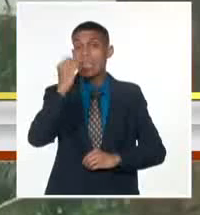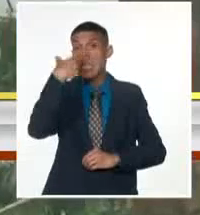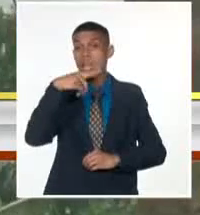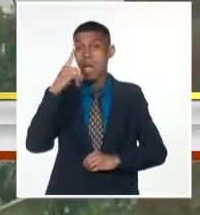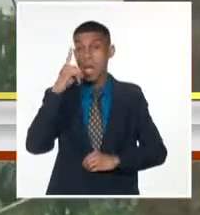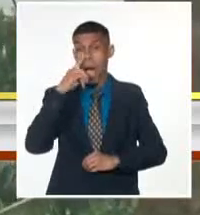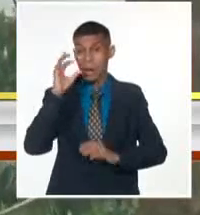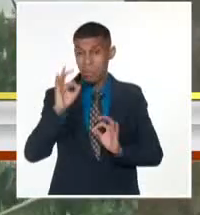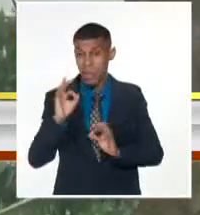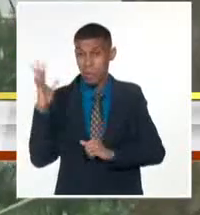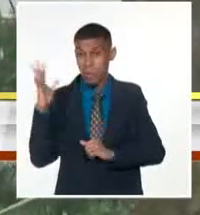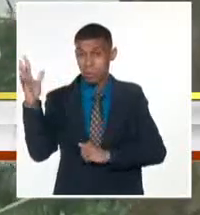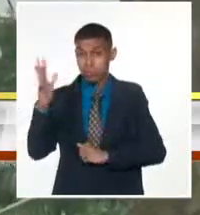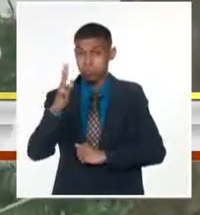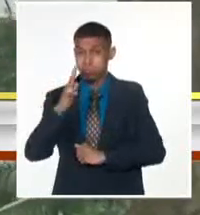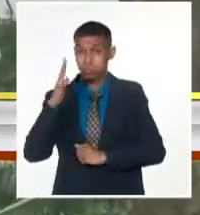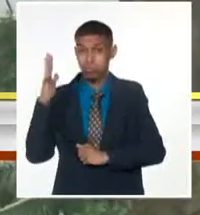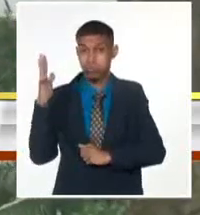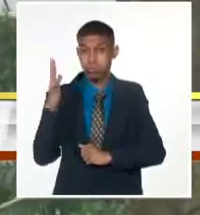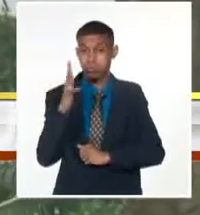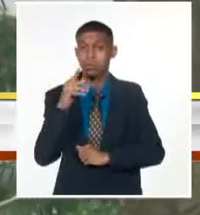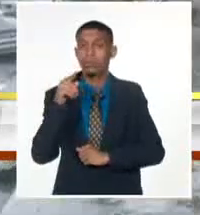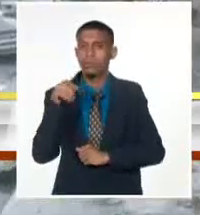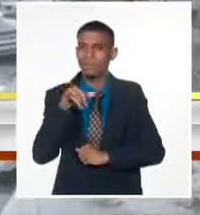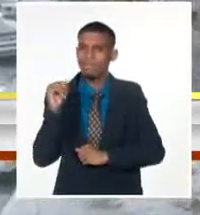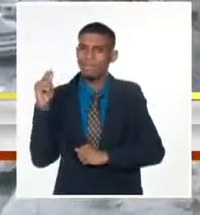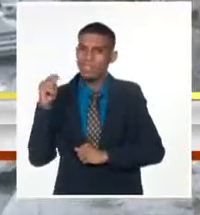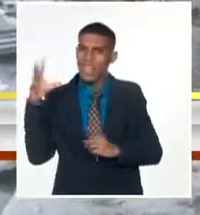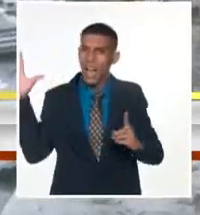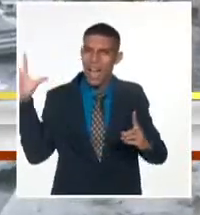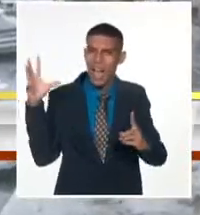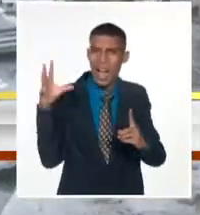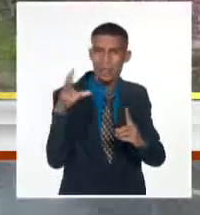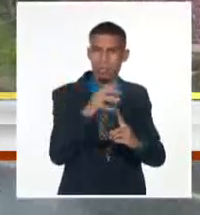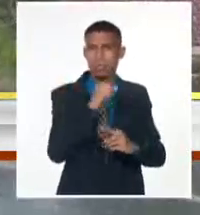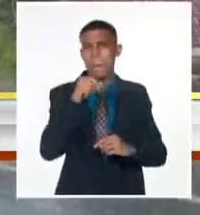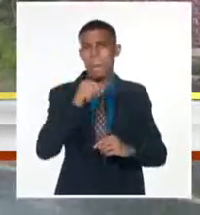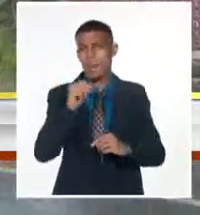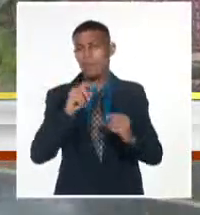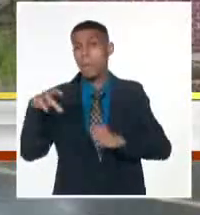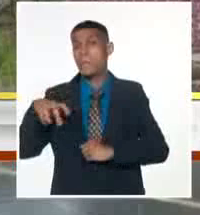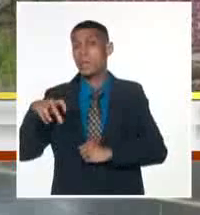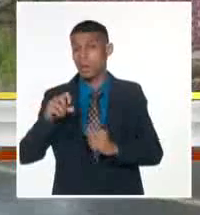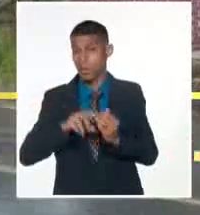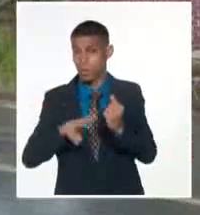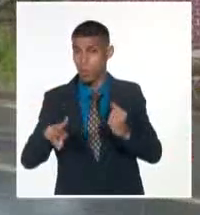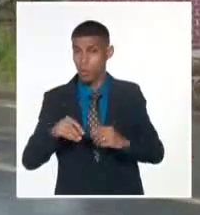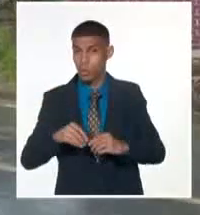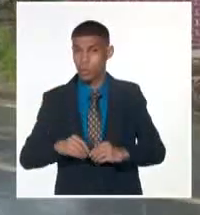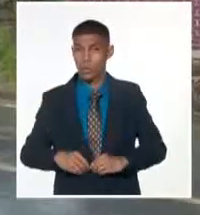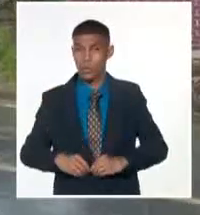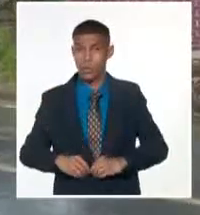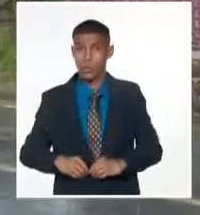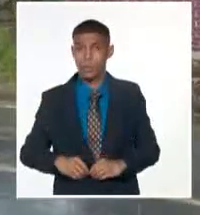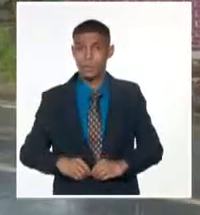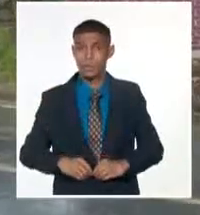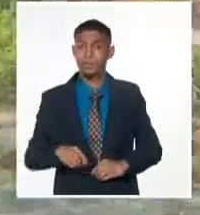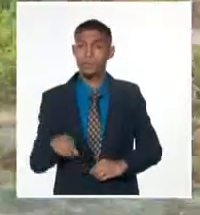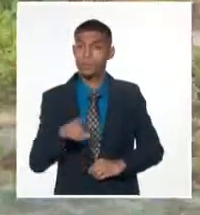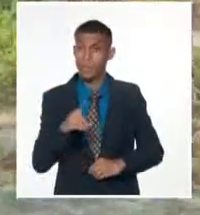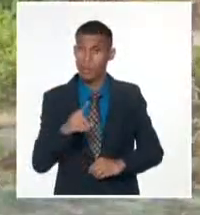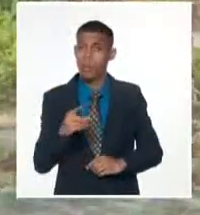la escala Saffir-Simpson, se ensañaba con un territorio que, a pesar de la experiencia acumulada en materia de